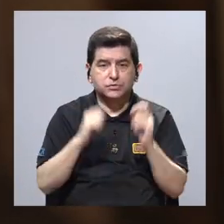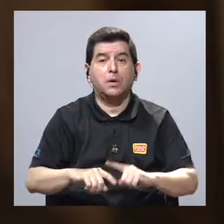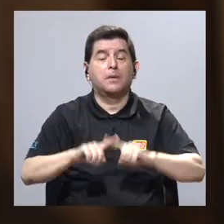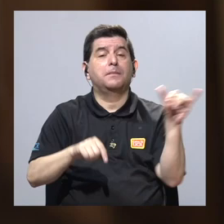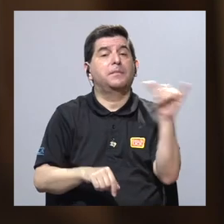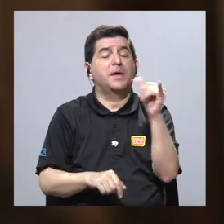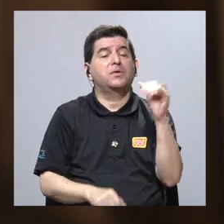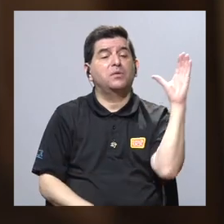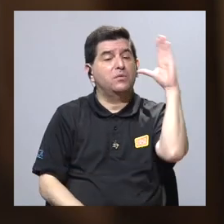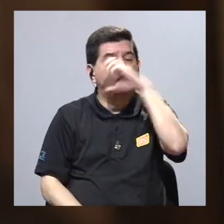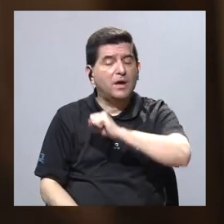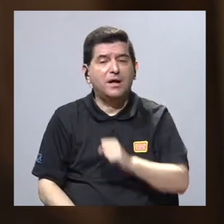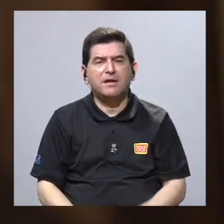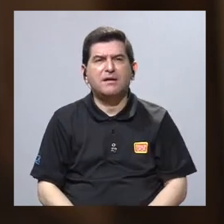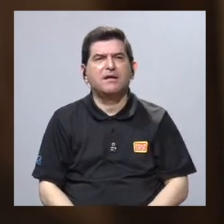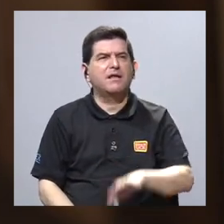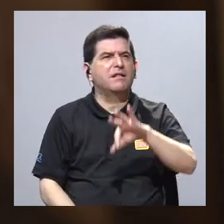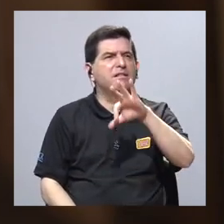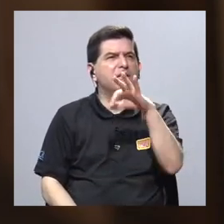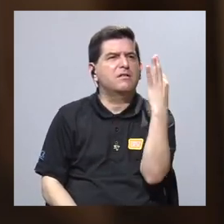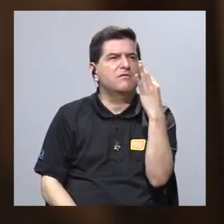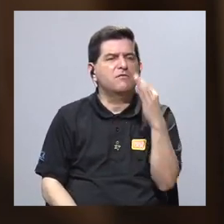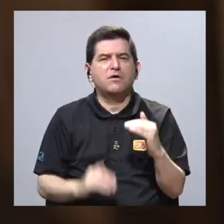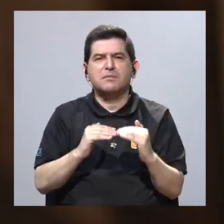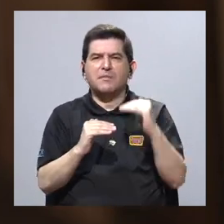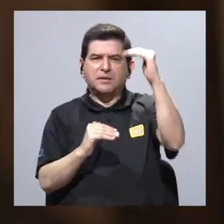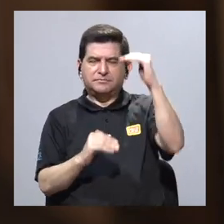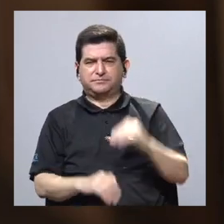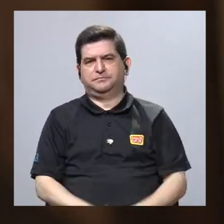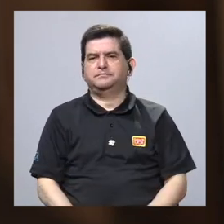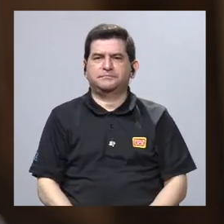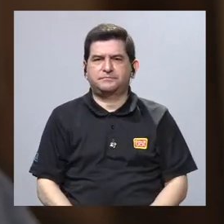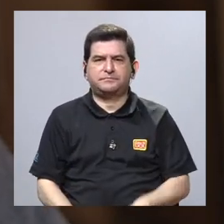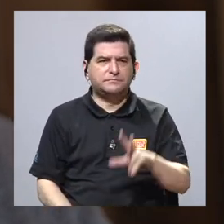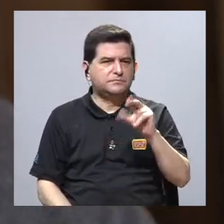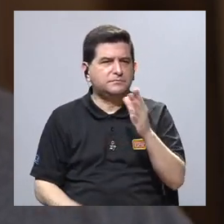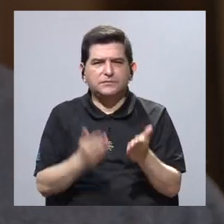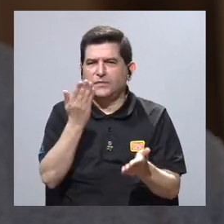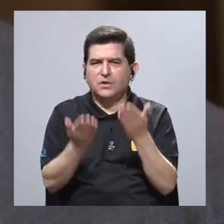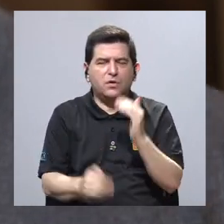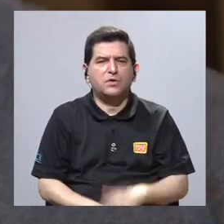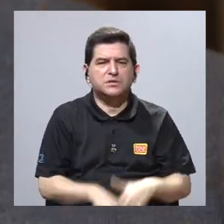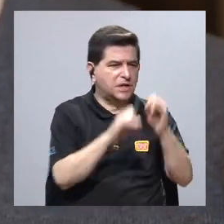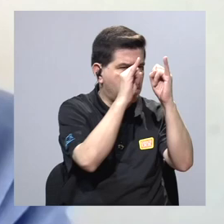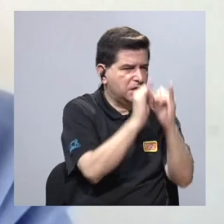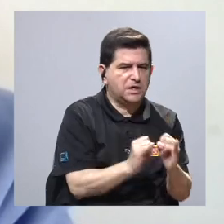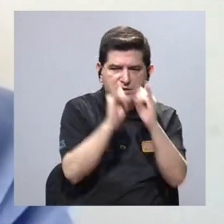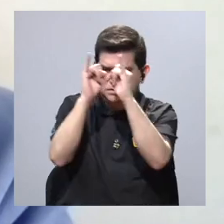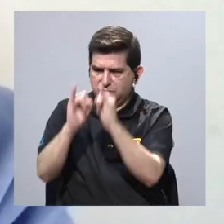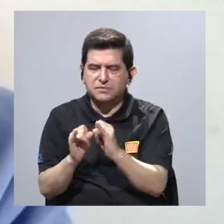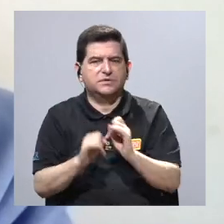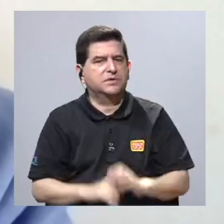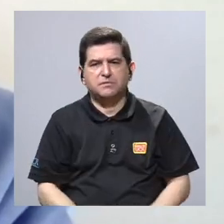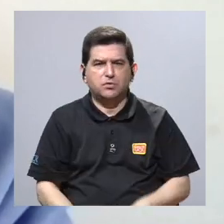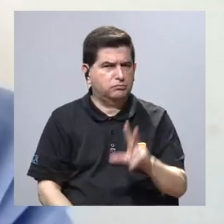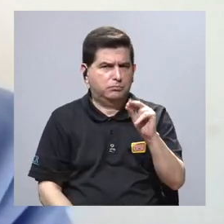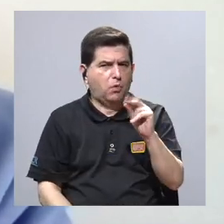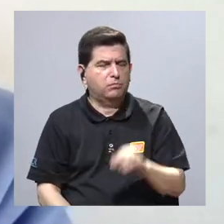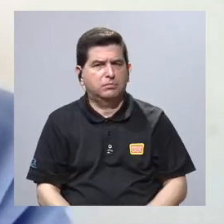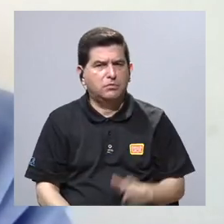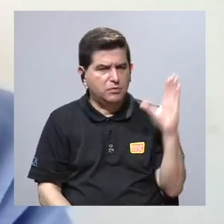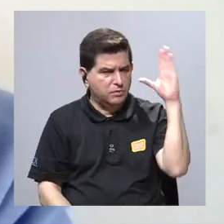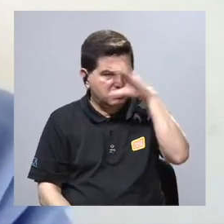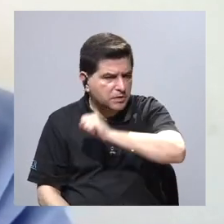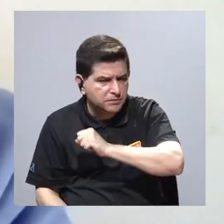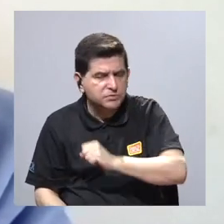Pero también lo vemos a un nivel, digamos, mucho más alto, ya no al nivel de individuo, de la persona, sino que lo vemos